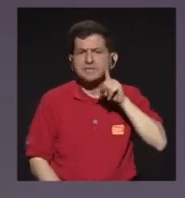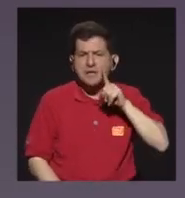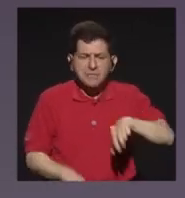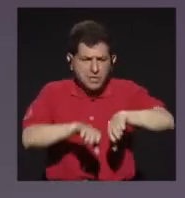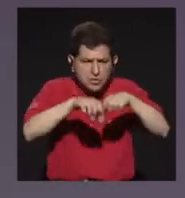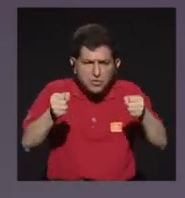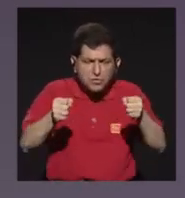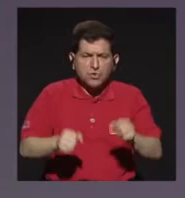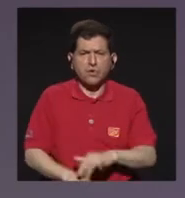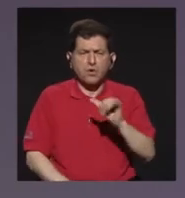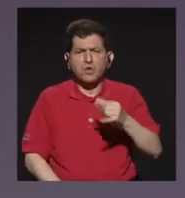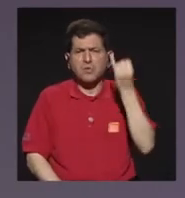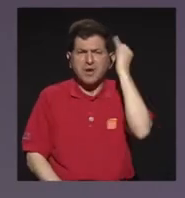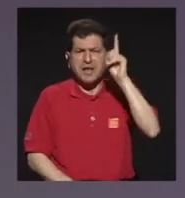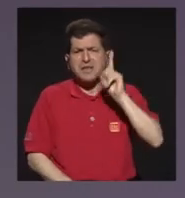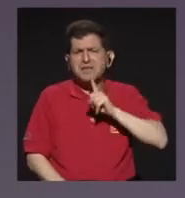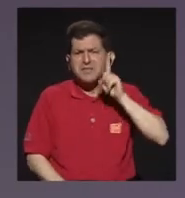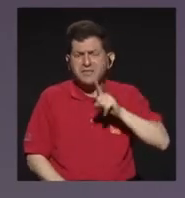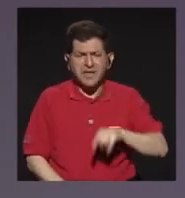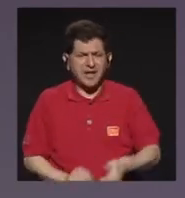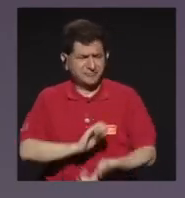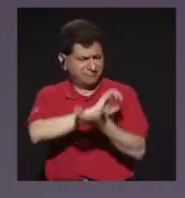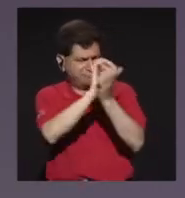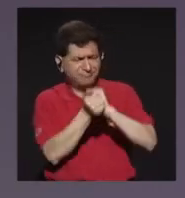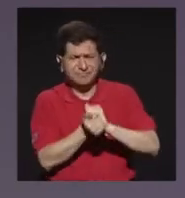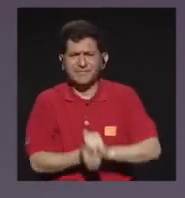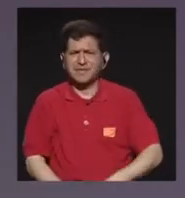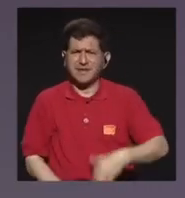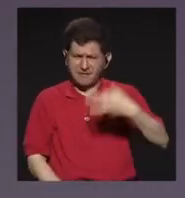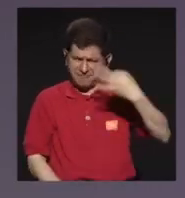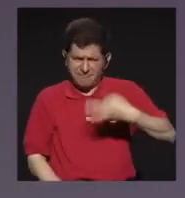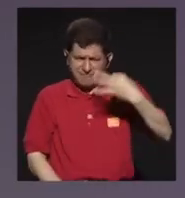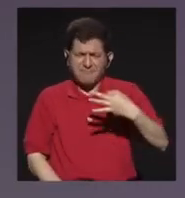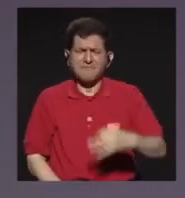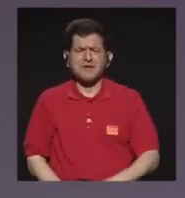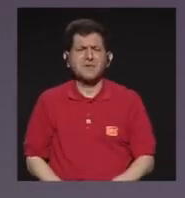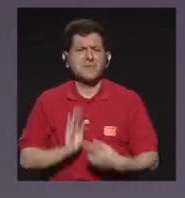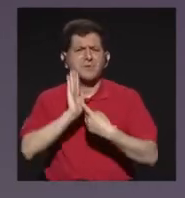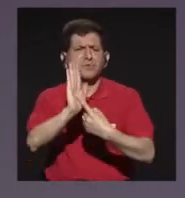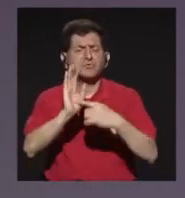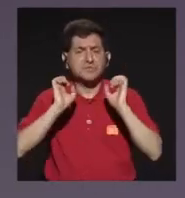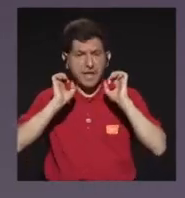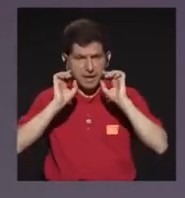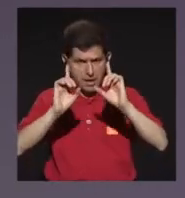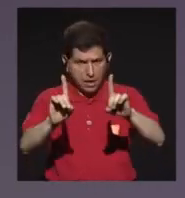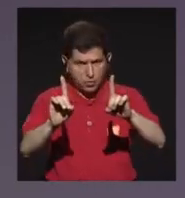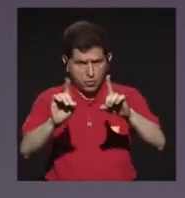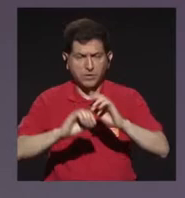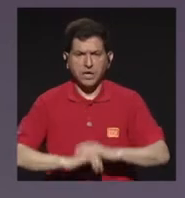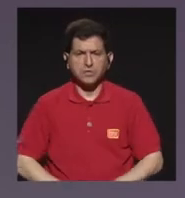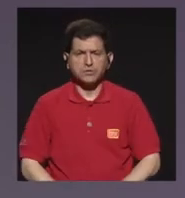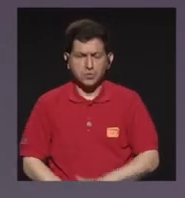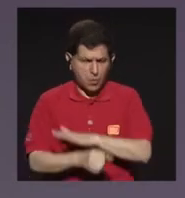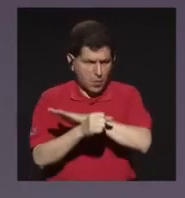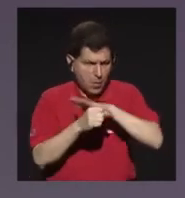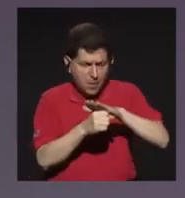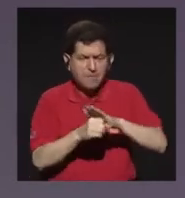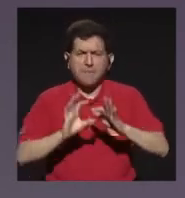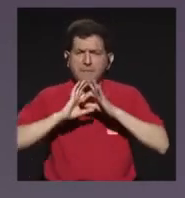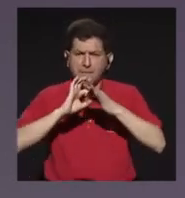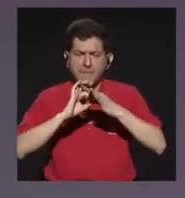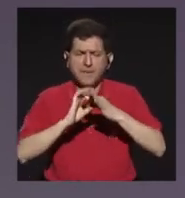estos prejuicios y reafirmar de una manera muy contundente que la educación integral de la